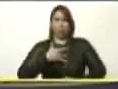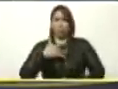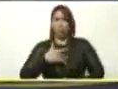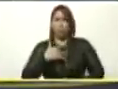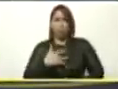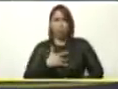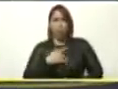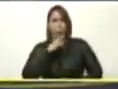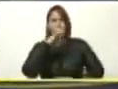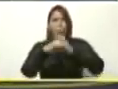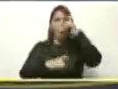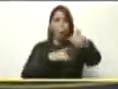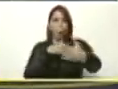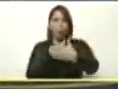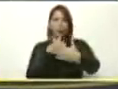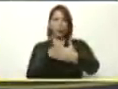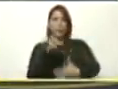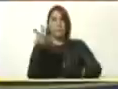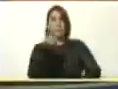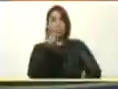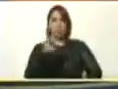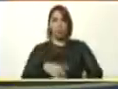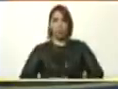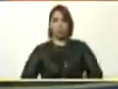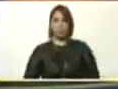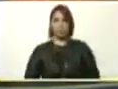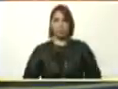odio contra Venezuela.